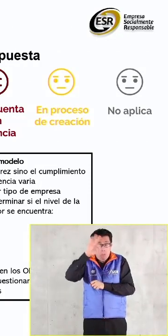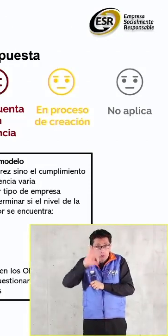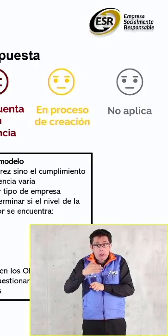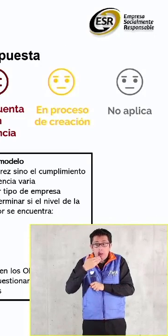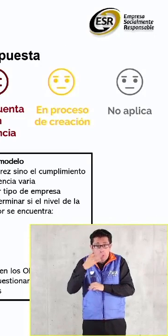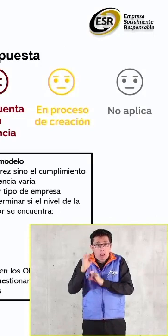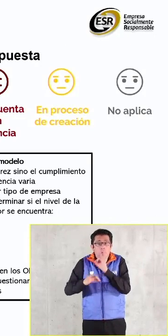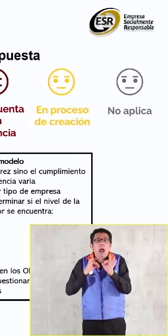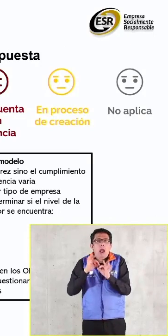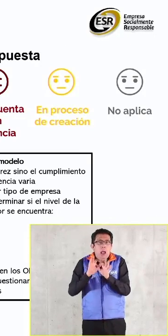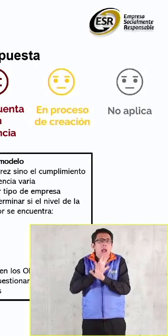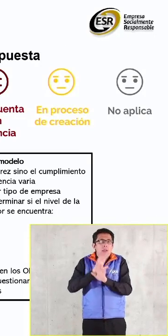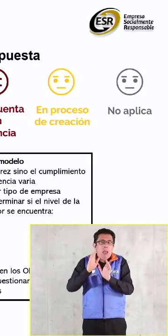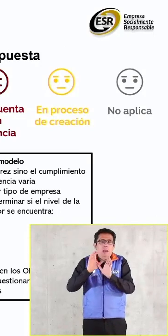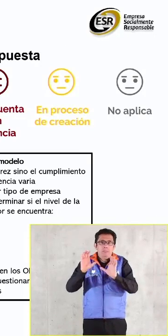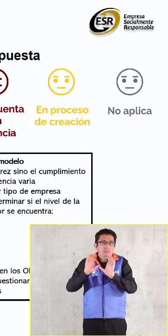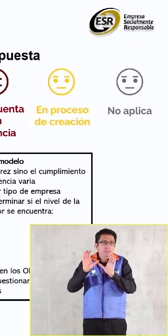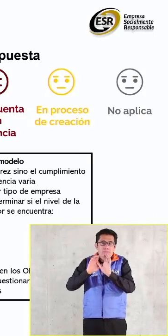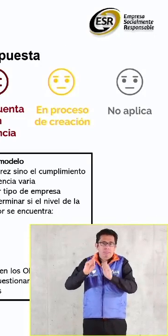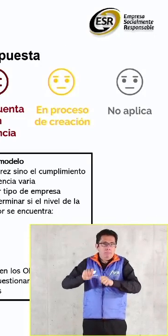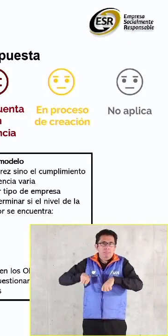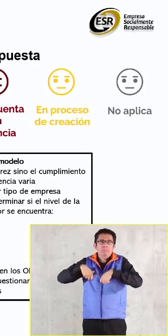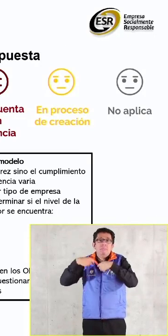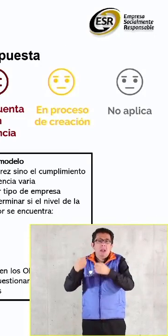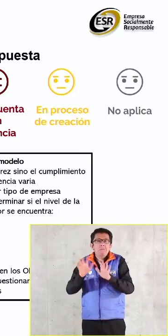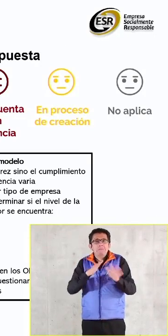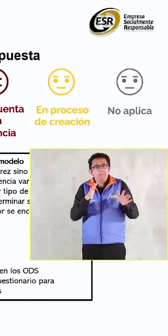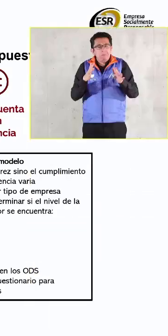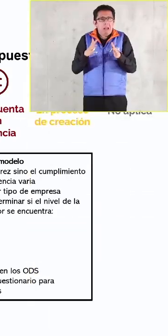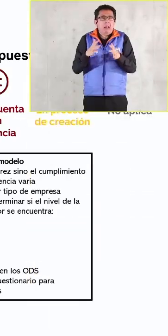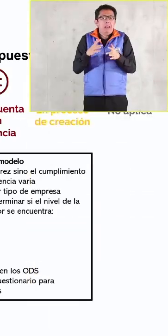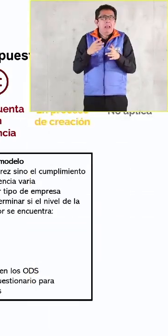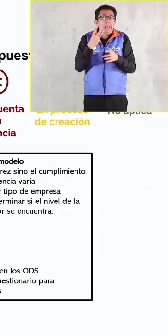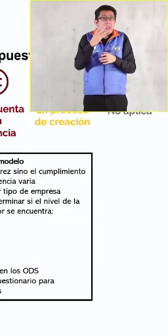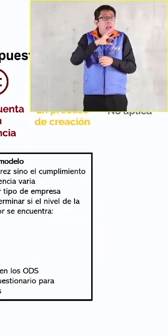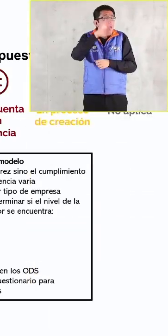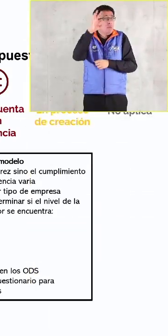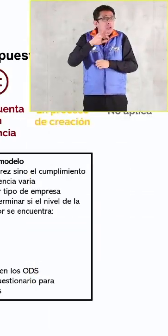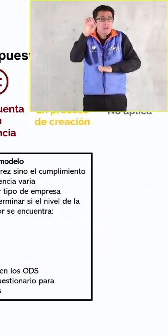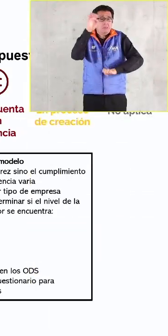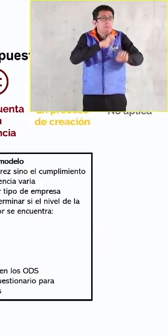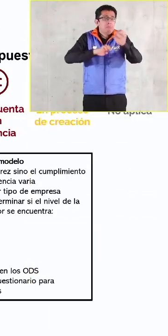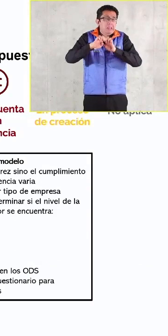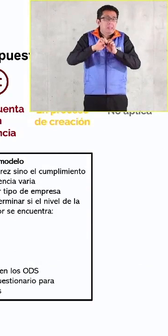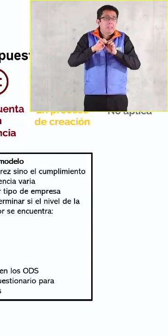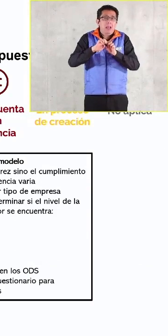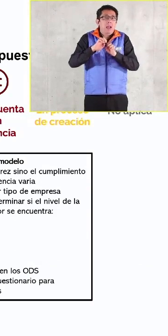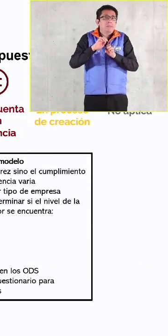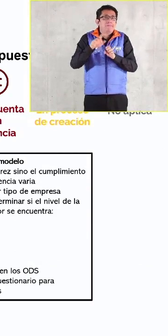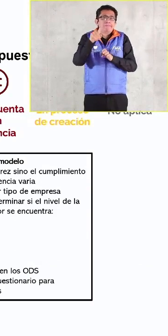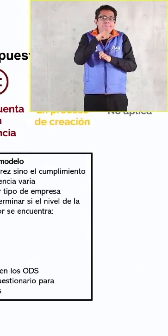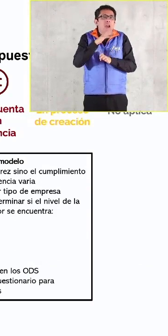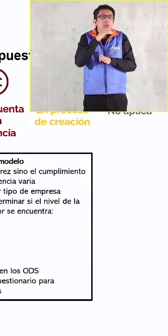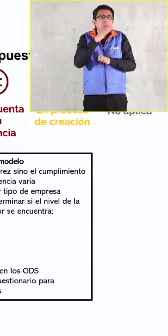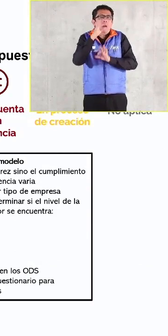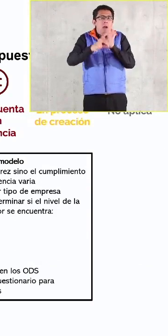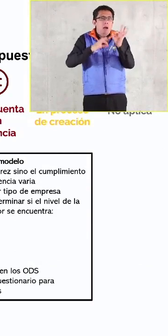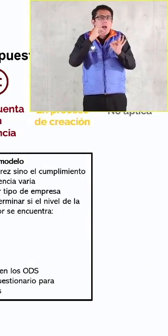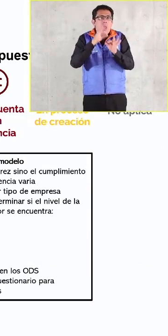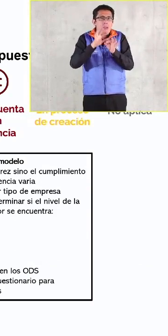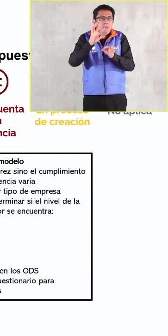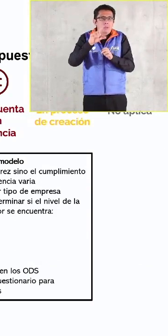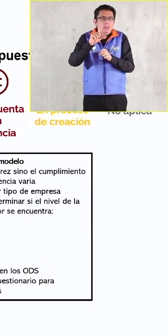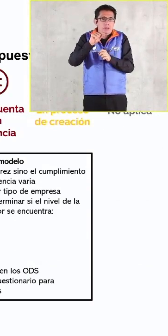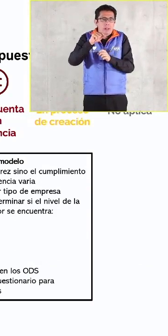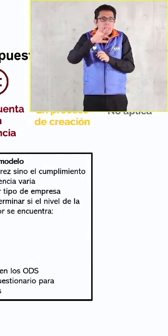acreditadas. Normalmente estábamos rechazando al 3% de las empresas que no cumplían con este 70%. Ahora, ¿cuál